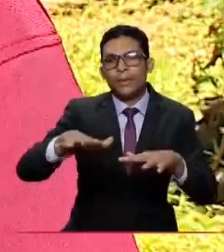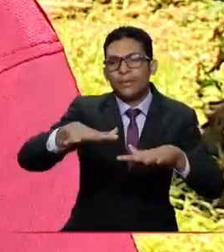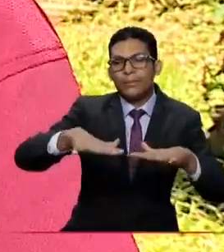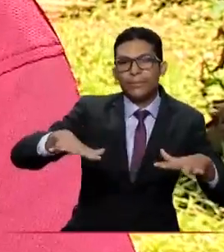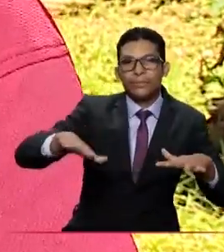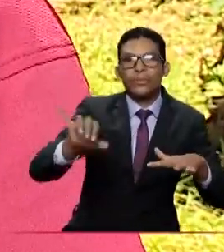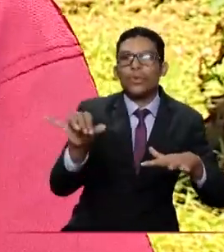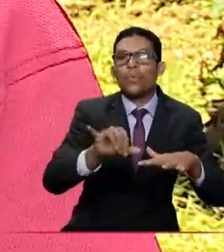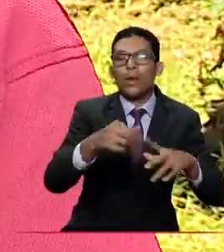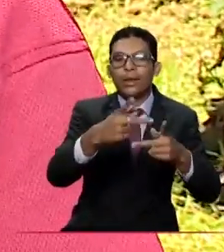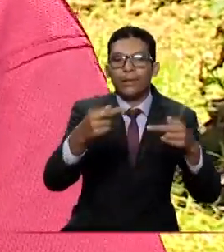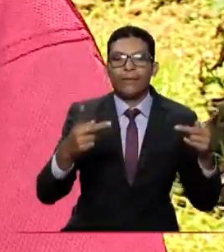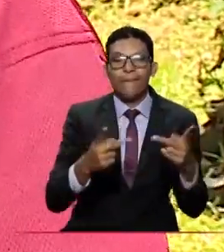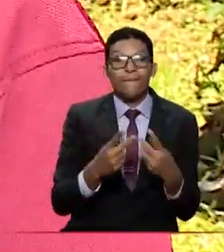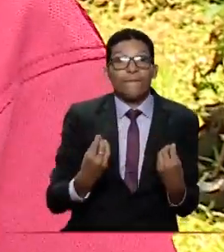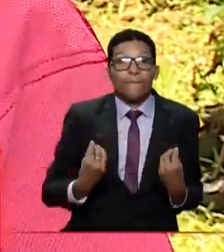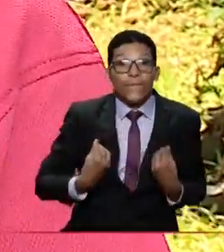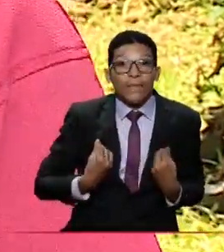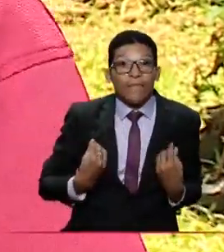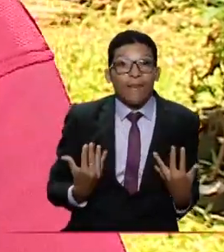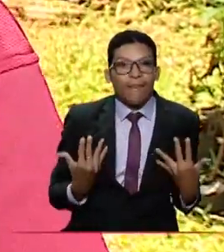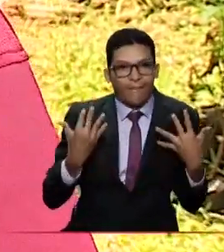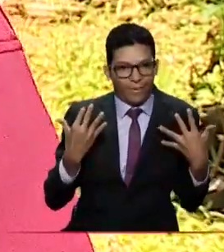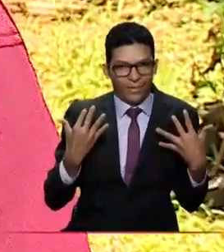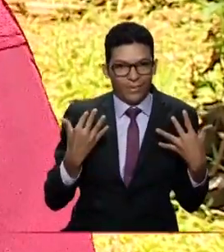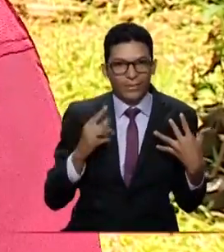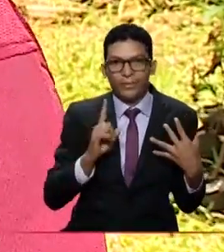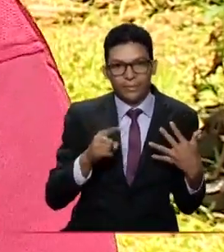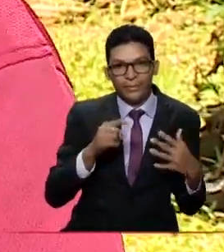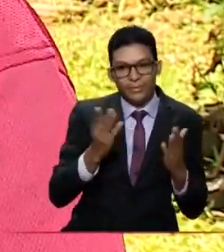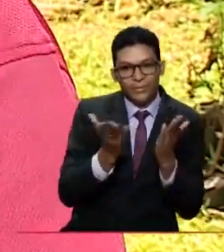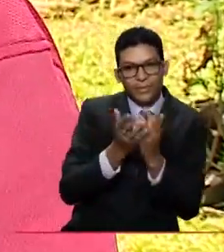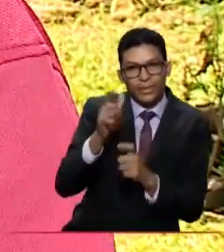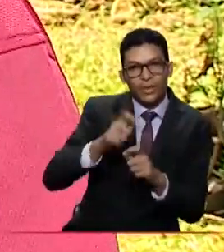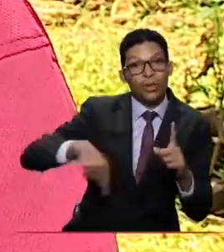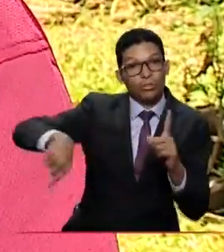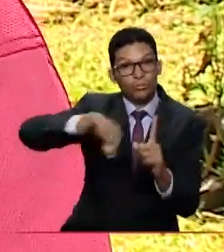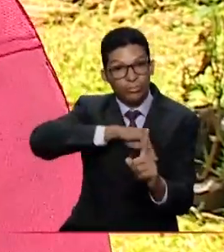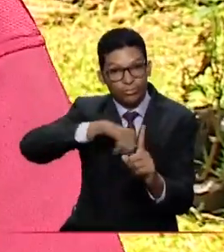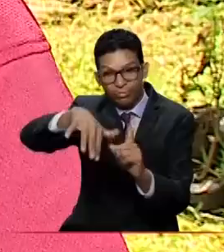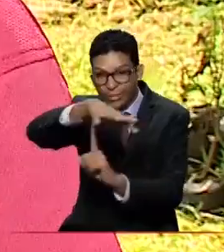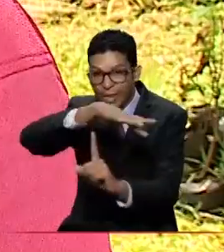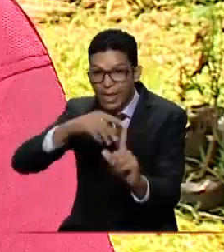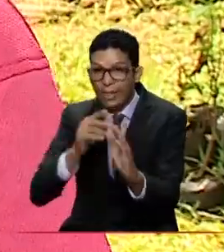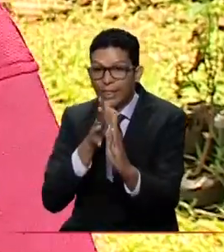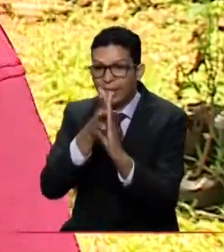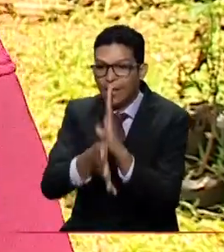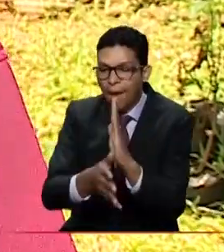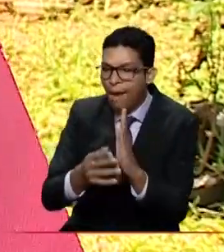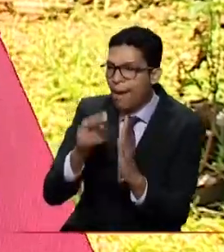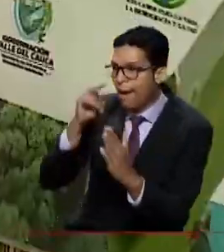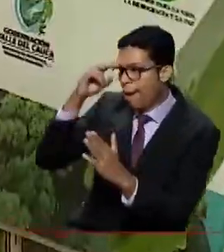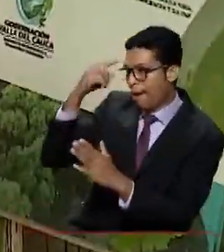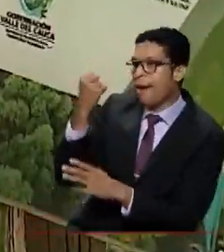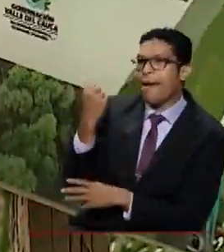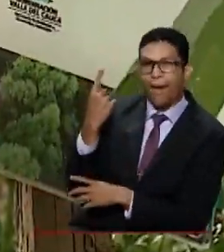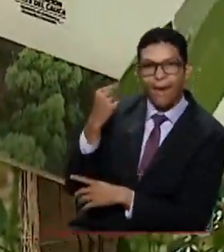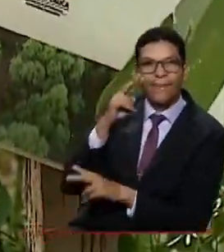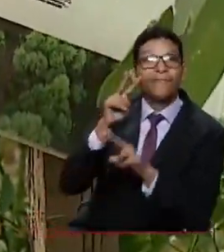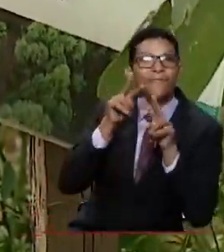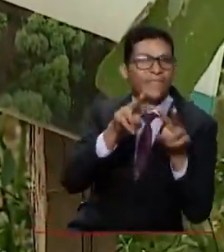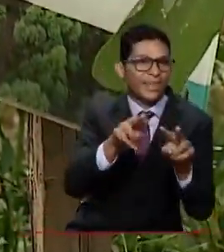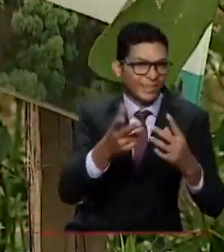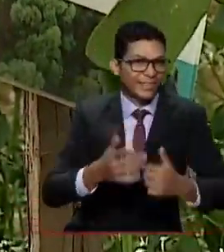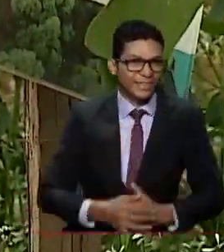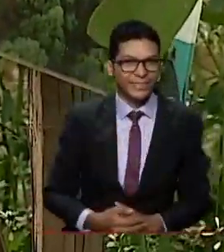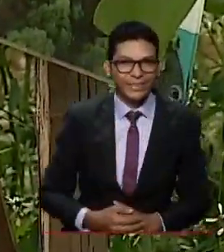aula viva para que el estudiante conozca directamente, cuando hablamos de medio ambiente, vea directamente cómo es el funcionamiento. Eso